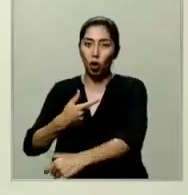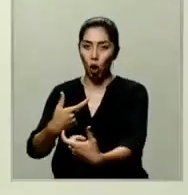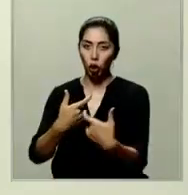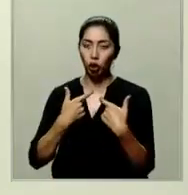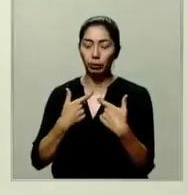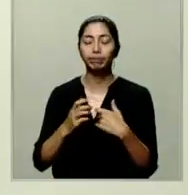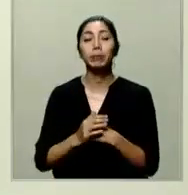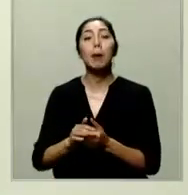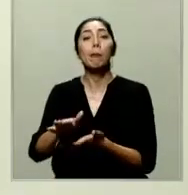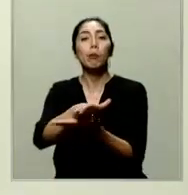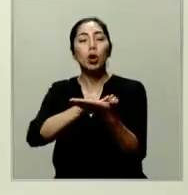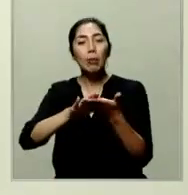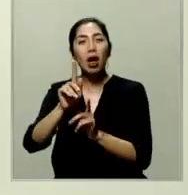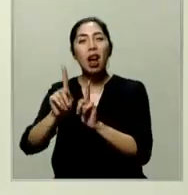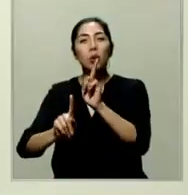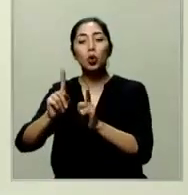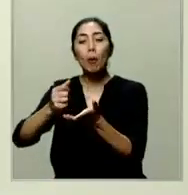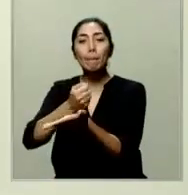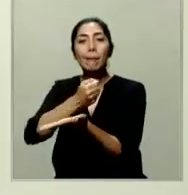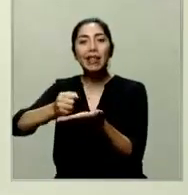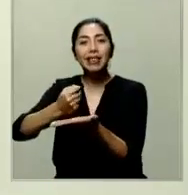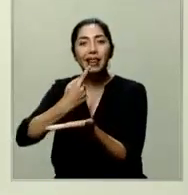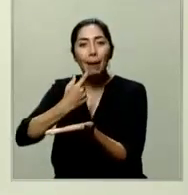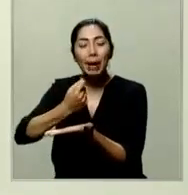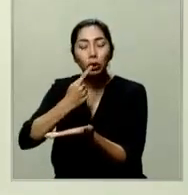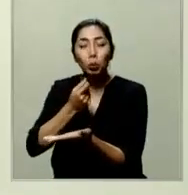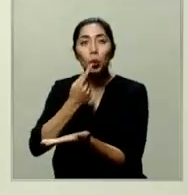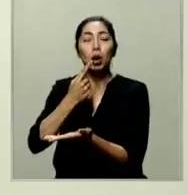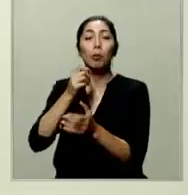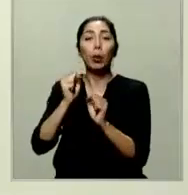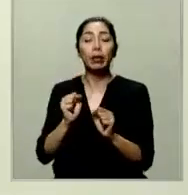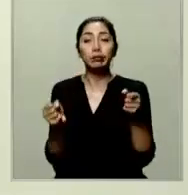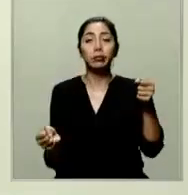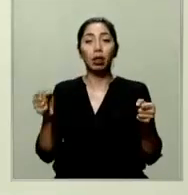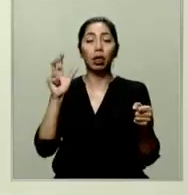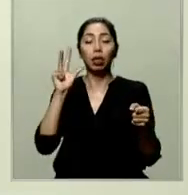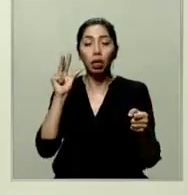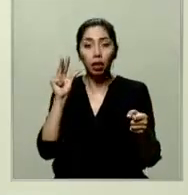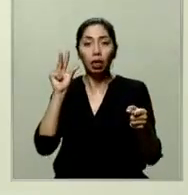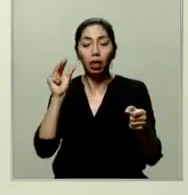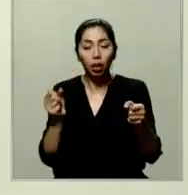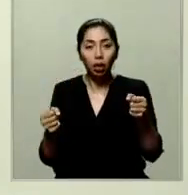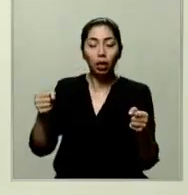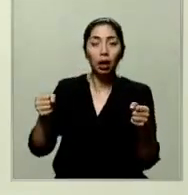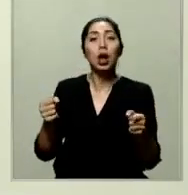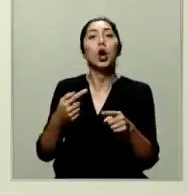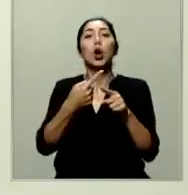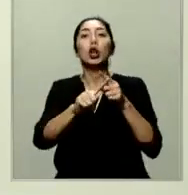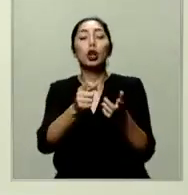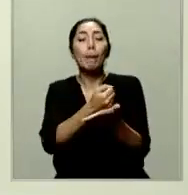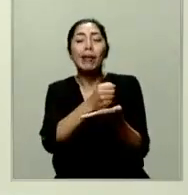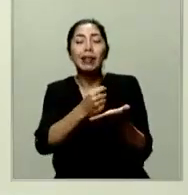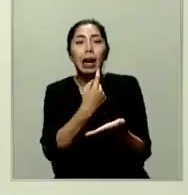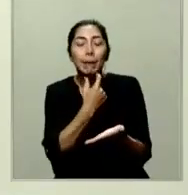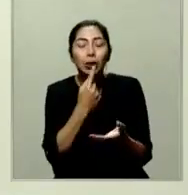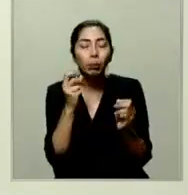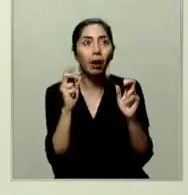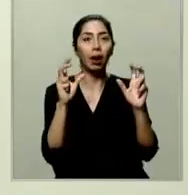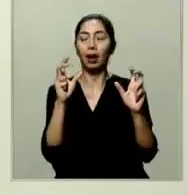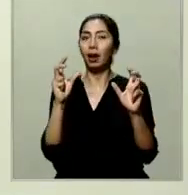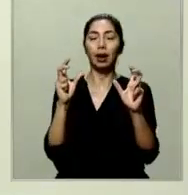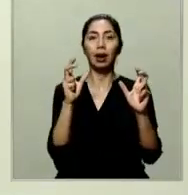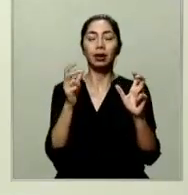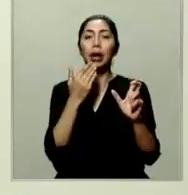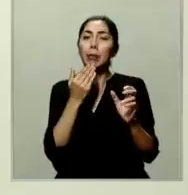ocupan medicamentos que son depresores del sistema nervioso central, pueden producir más sueño, letargia. A la vez, si se ocupan medicamentos que son psicoestimulantes, pueden también